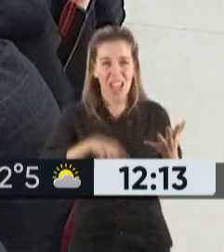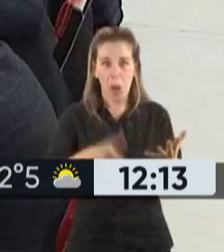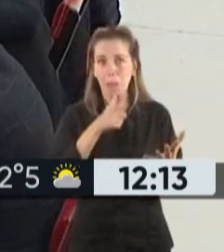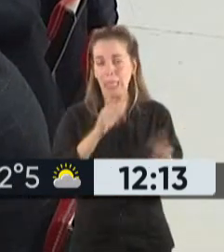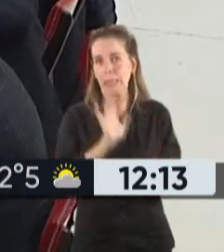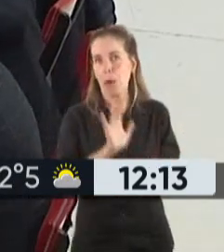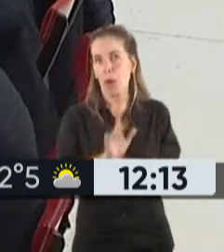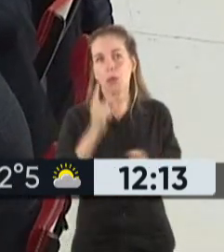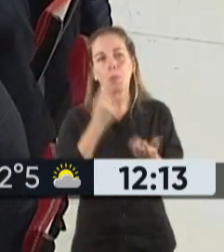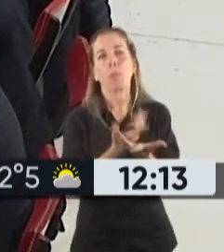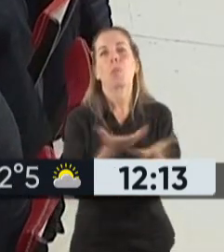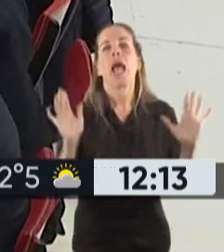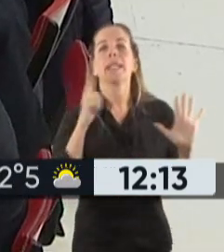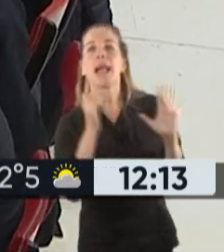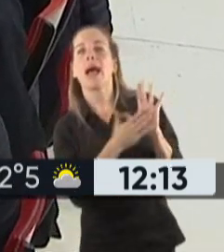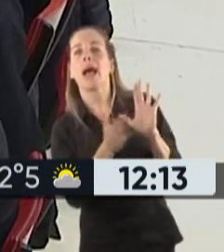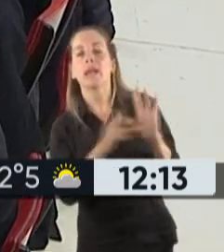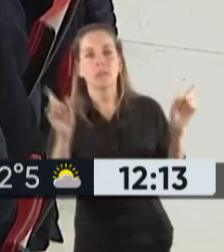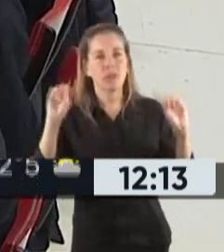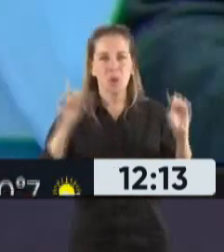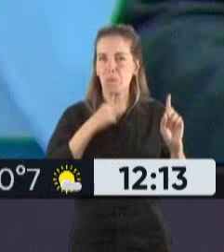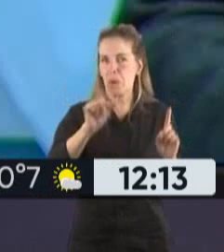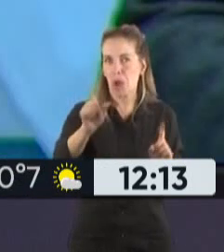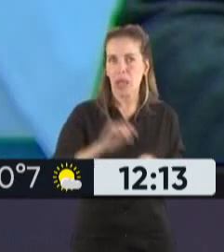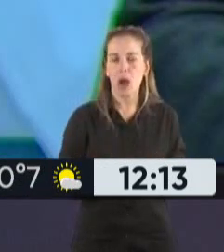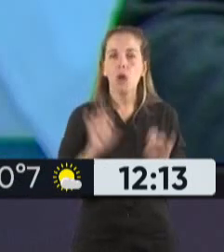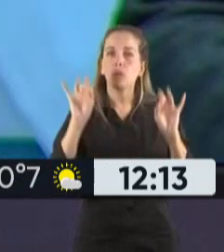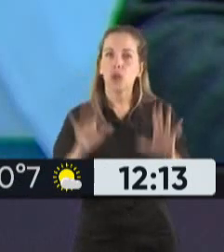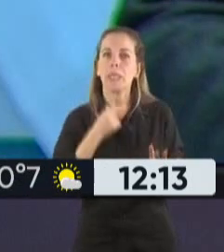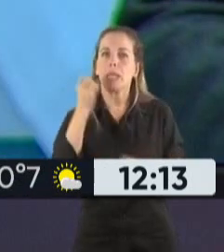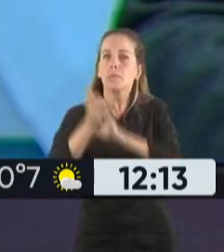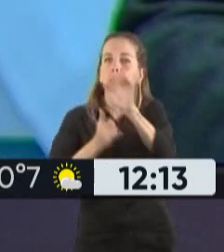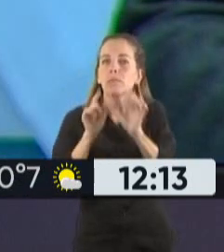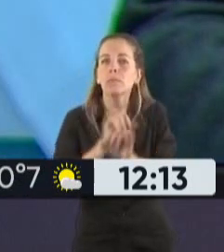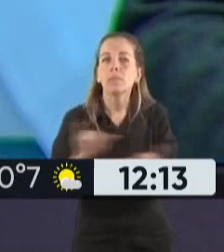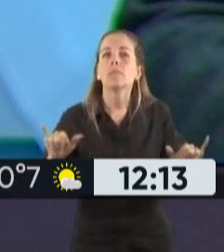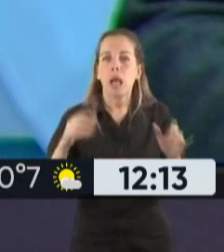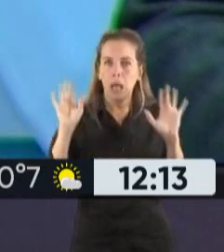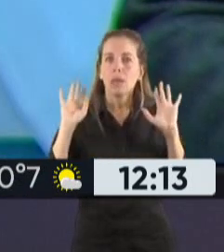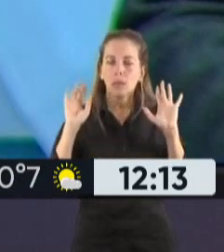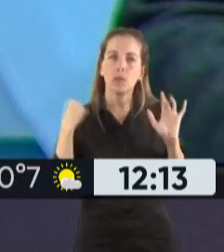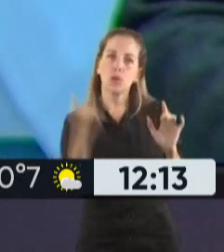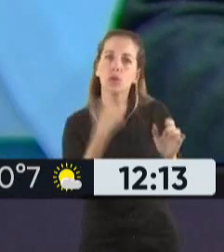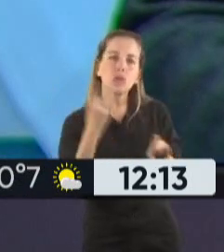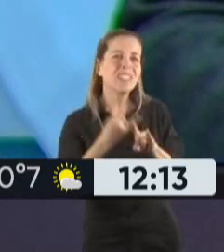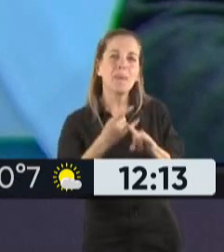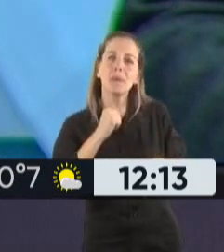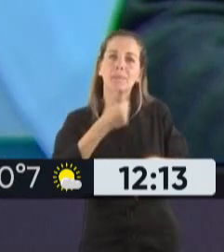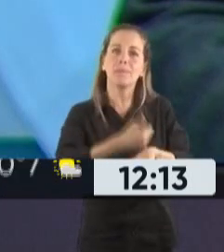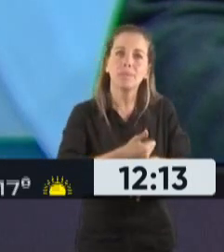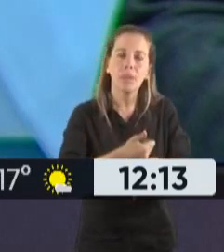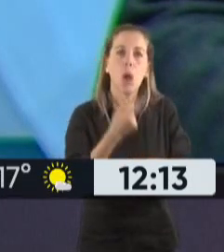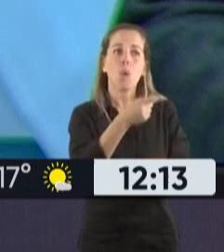estoy pasando cuentas, y no quiero pasarle cuenta a nadie. Quiero solo recordarles que siempre estuvimos cuando el sector